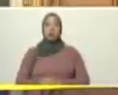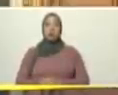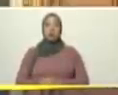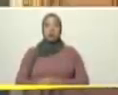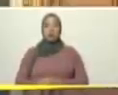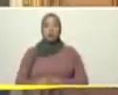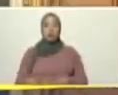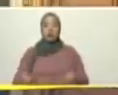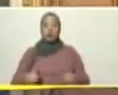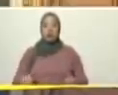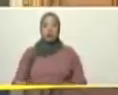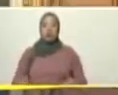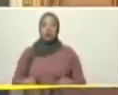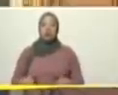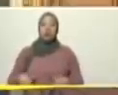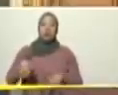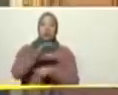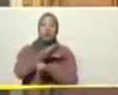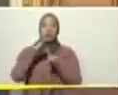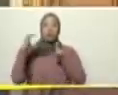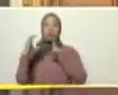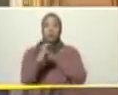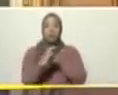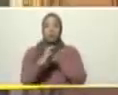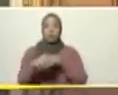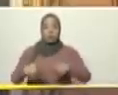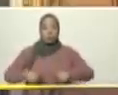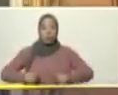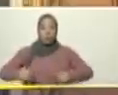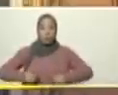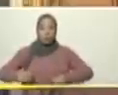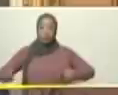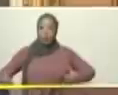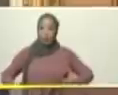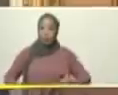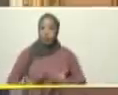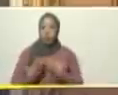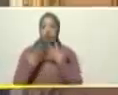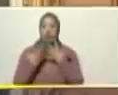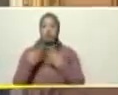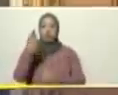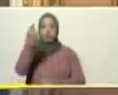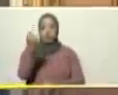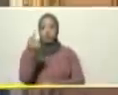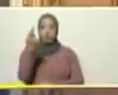intensa, resistencia cultural, resistencia espiritual, resistencia económica,